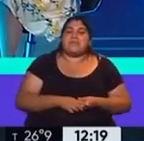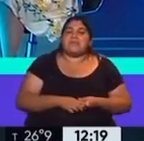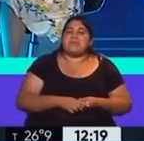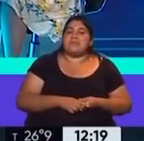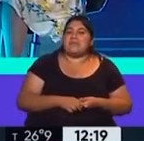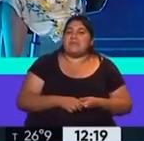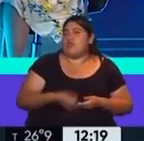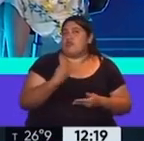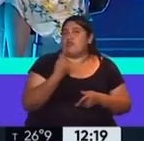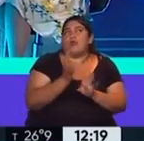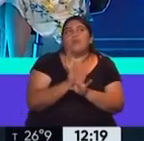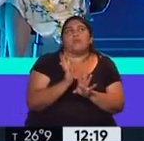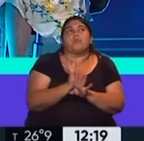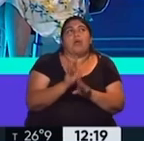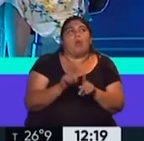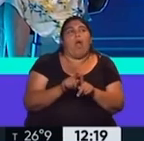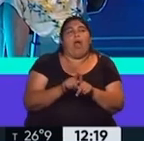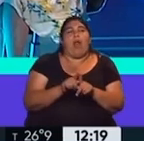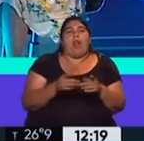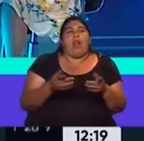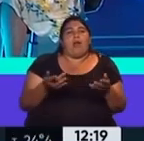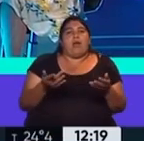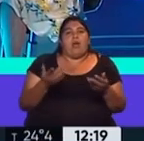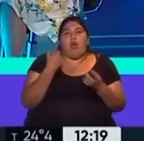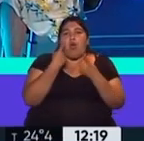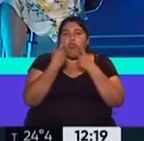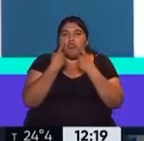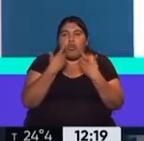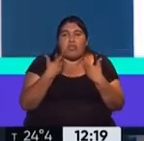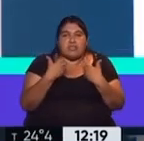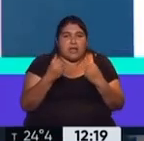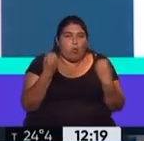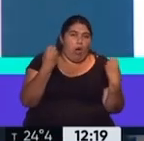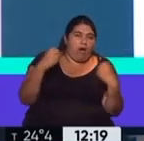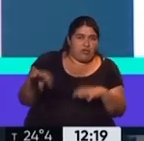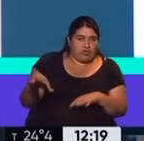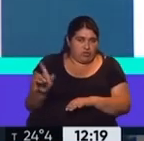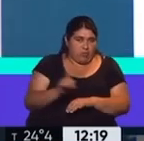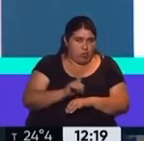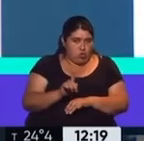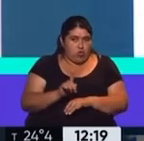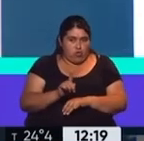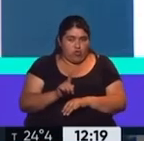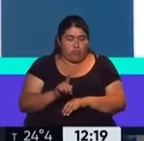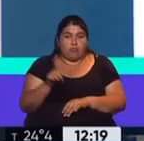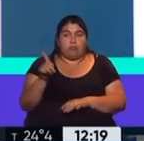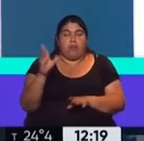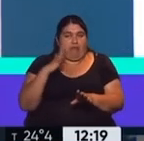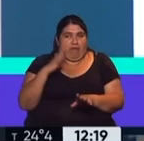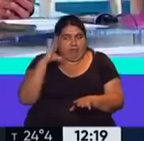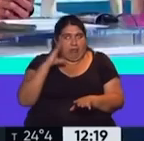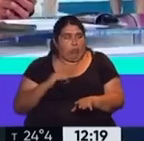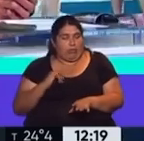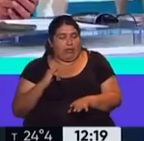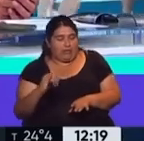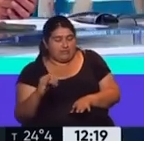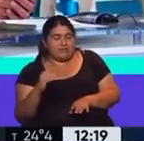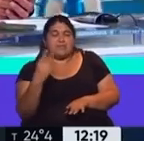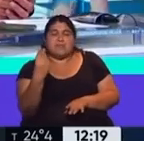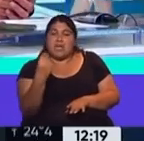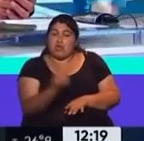abandonamos las medidas de control sanitario es más me había olvidado nosotros